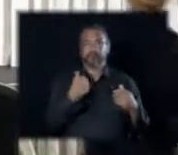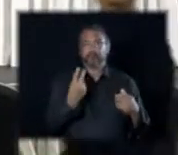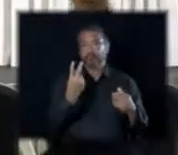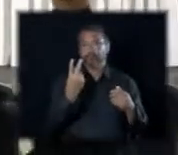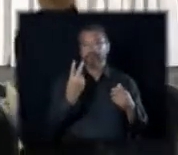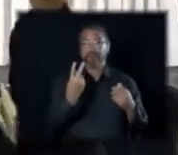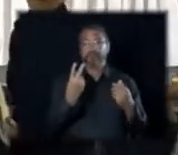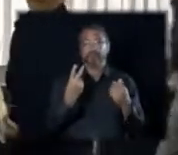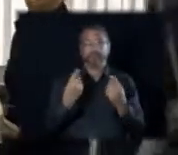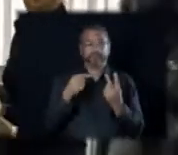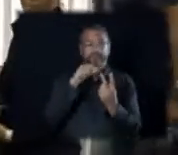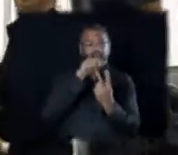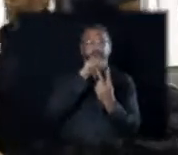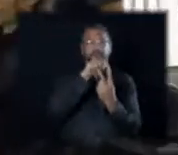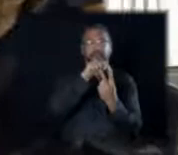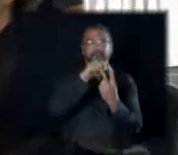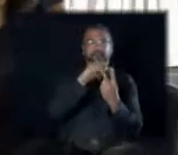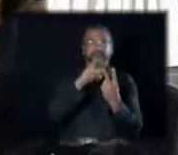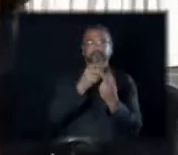dos miembros